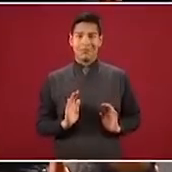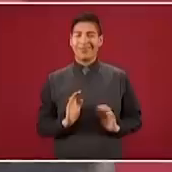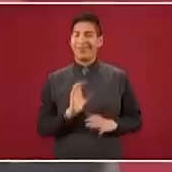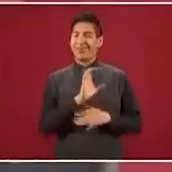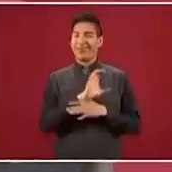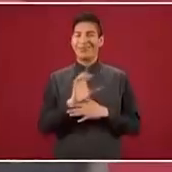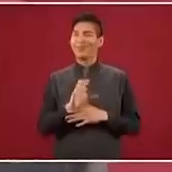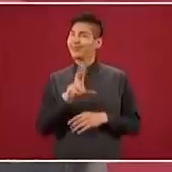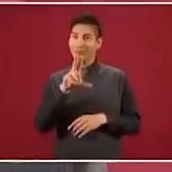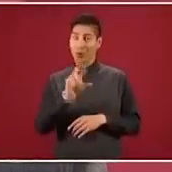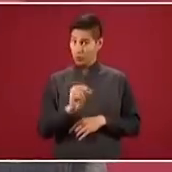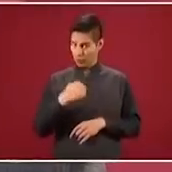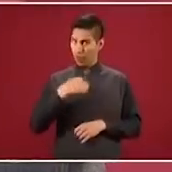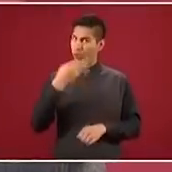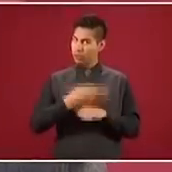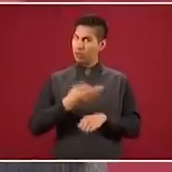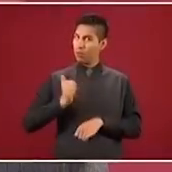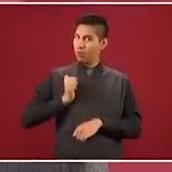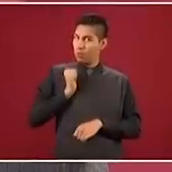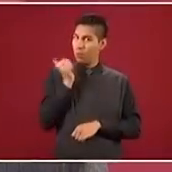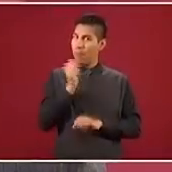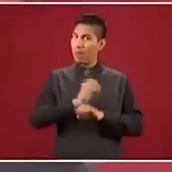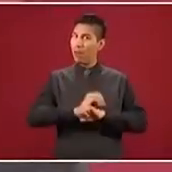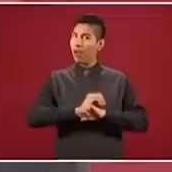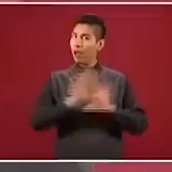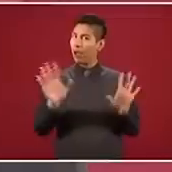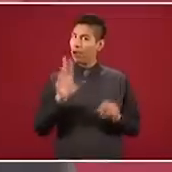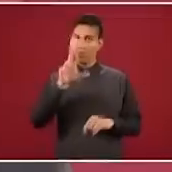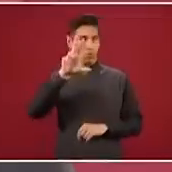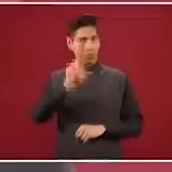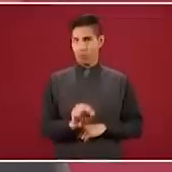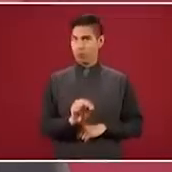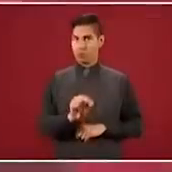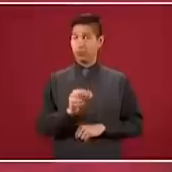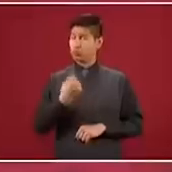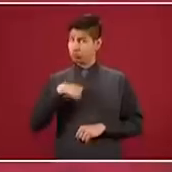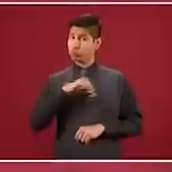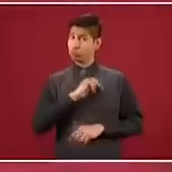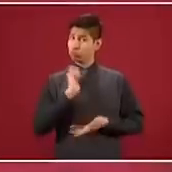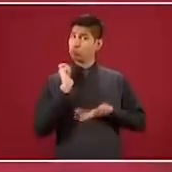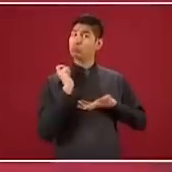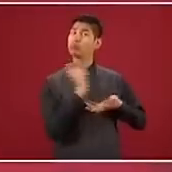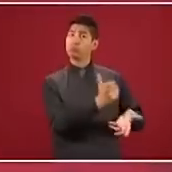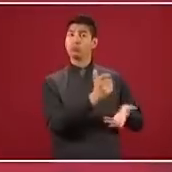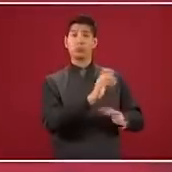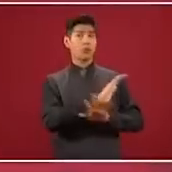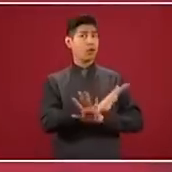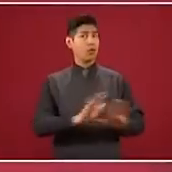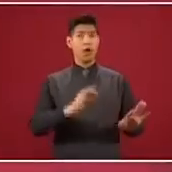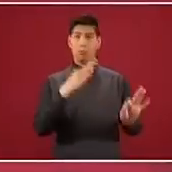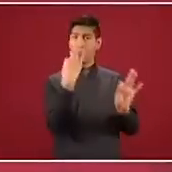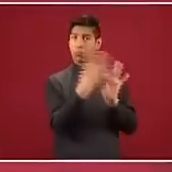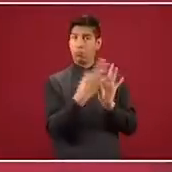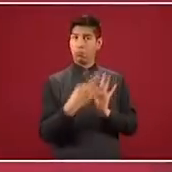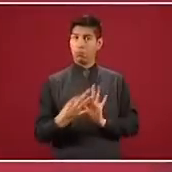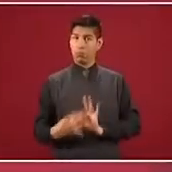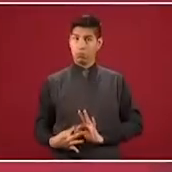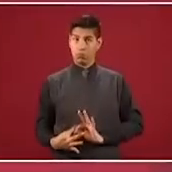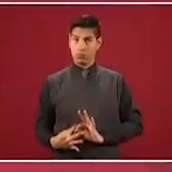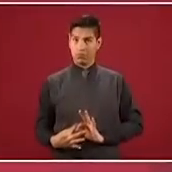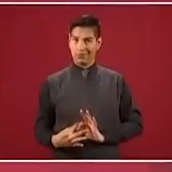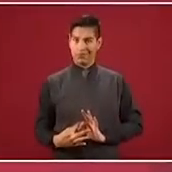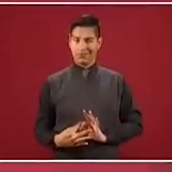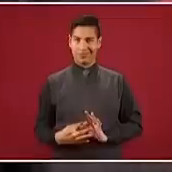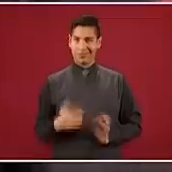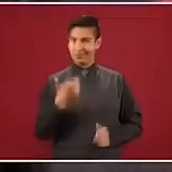Entonces, aprovecho para decir, no tenemos problemas de presupuesto.